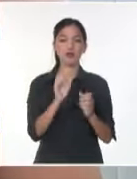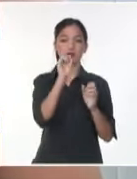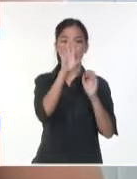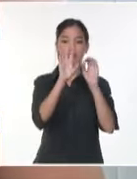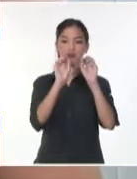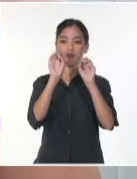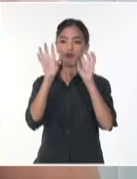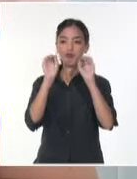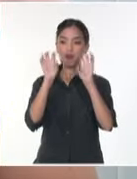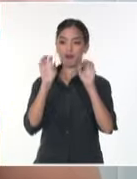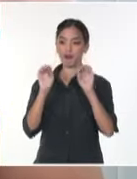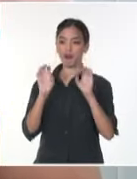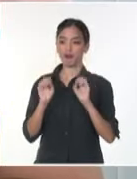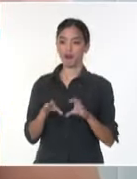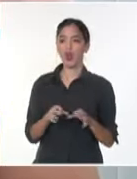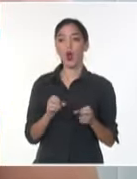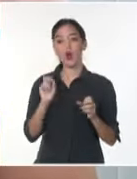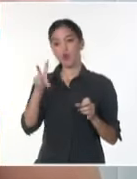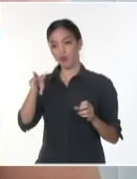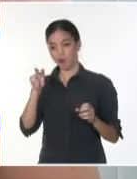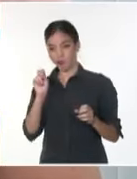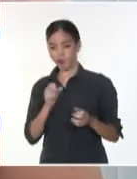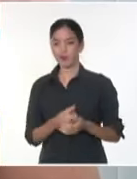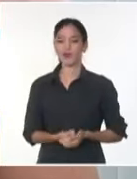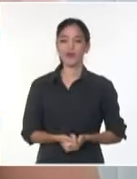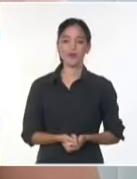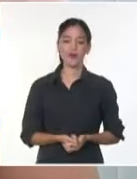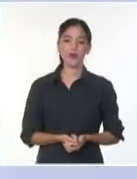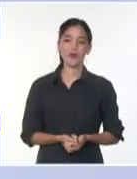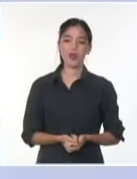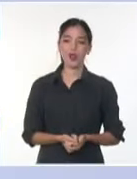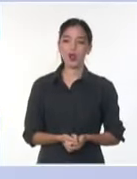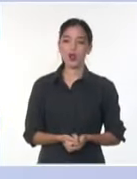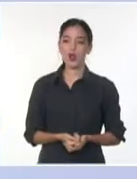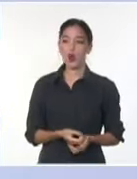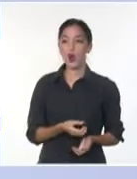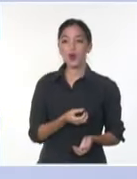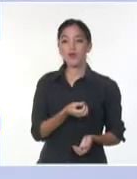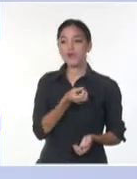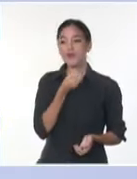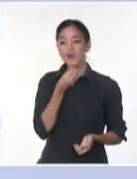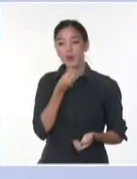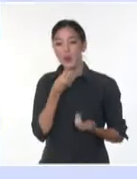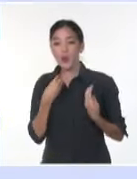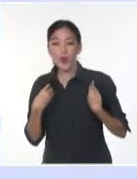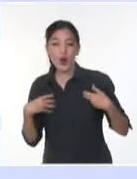podemos permitir incorporar cargas ineficientes al sistema electroenergia